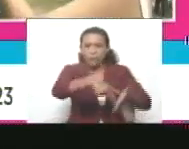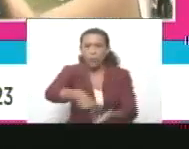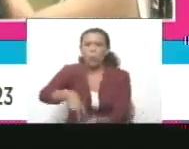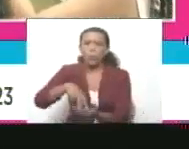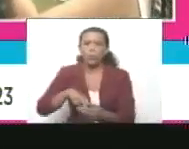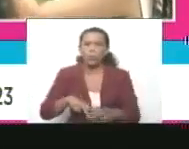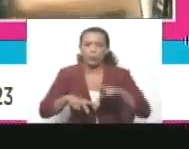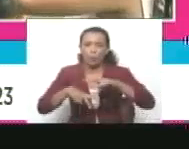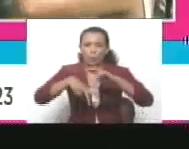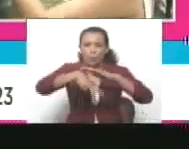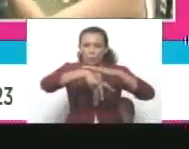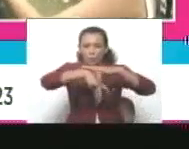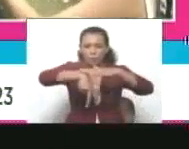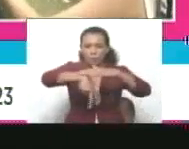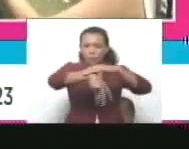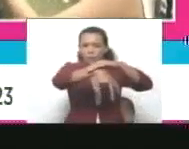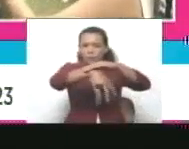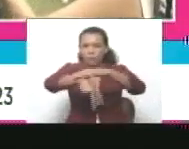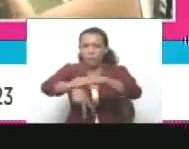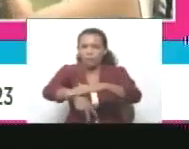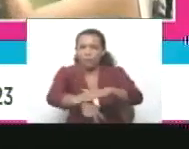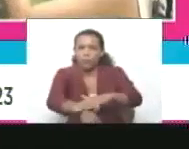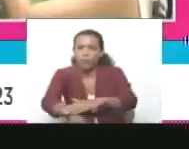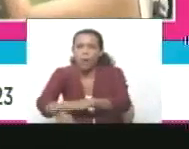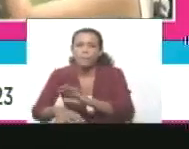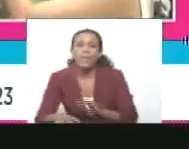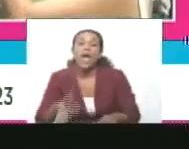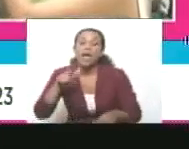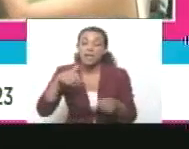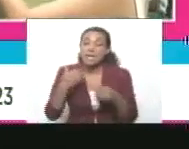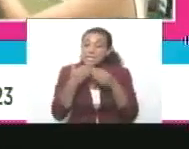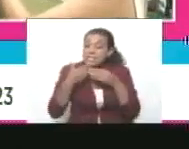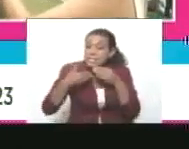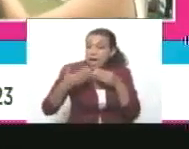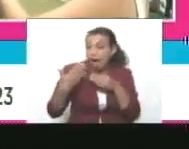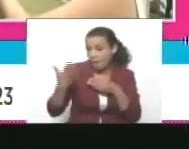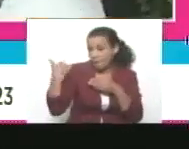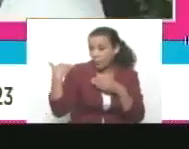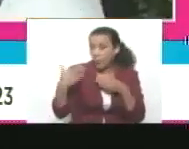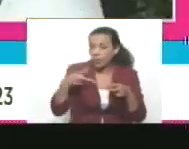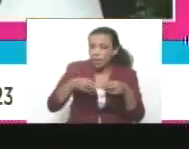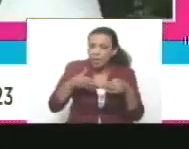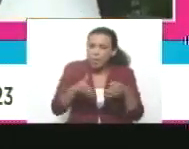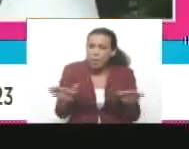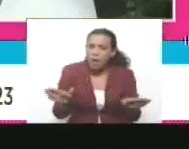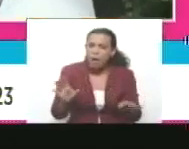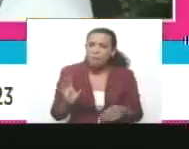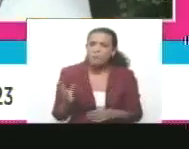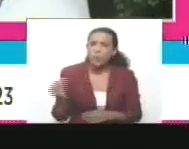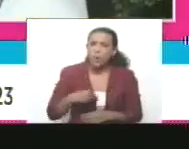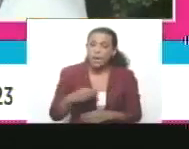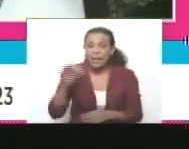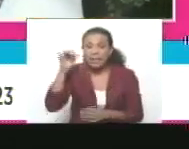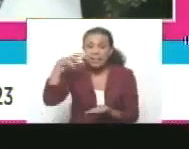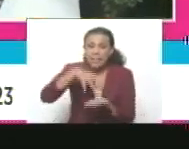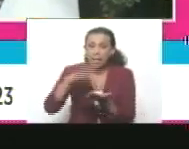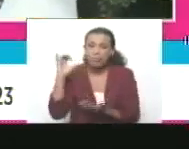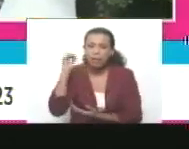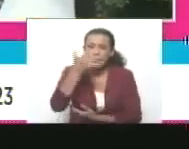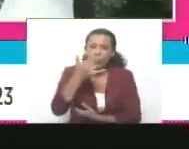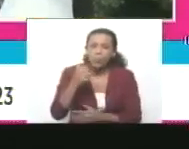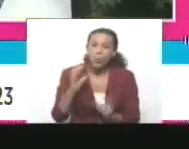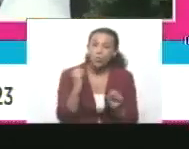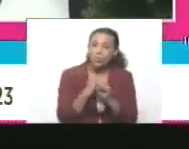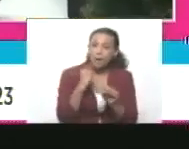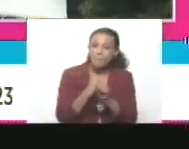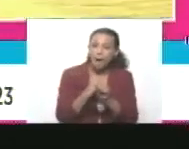crosódromo extraordinario que recientemente lo inauguramos y eso le da una condición especial a nuestro estado de Yaracuy, al punto que con un